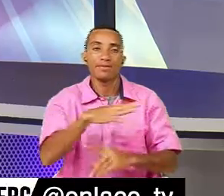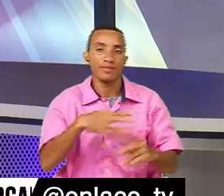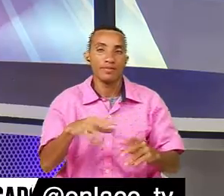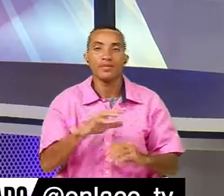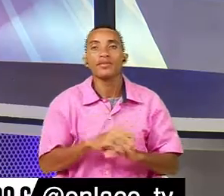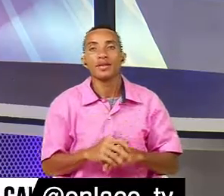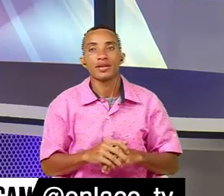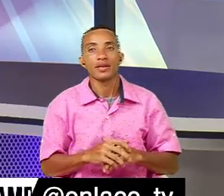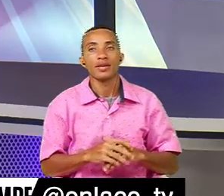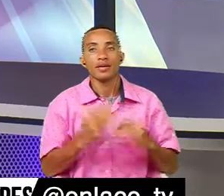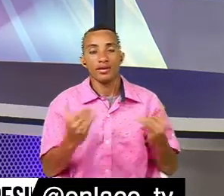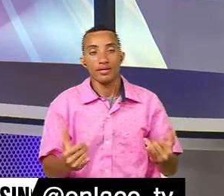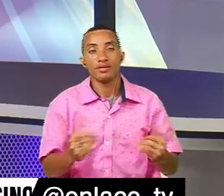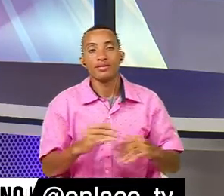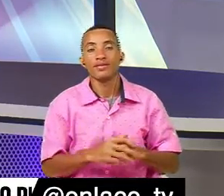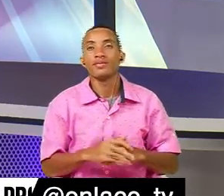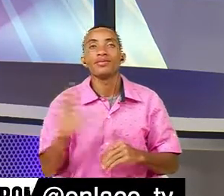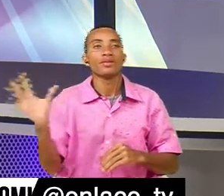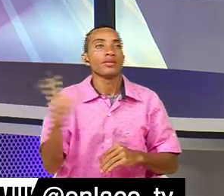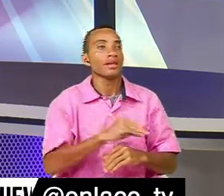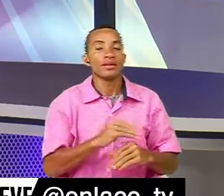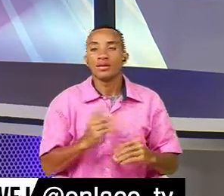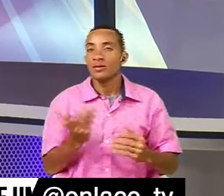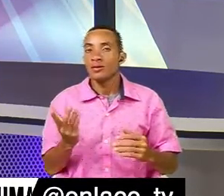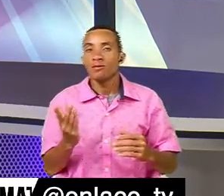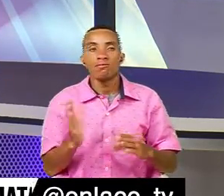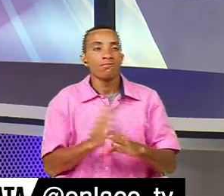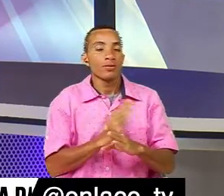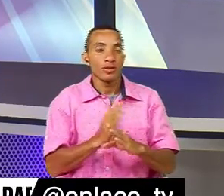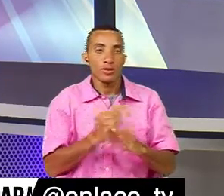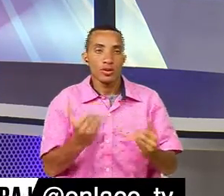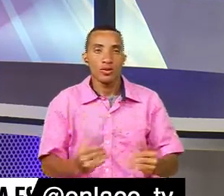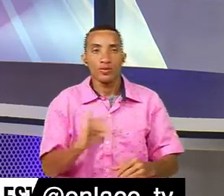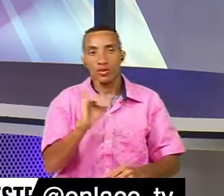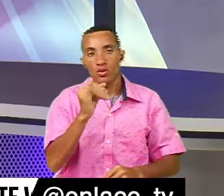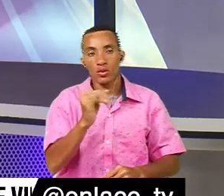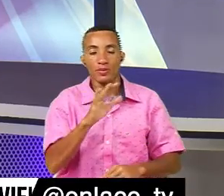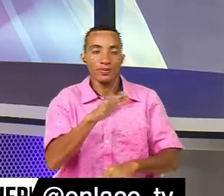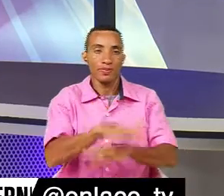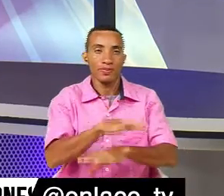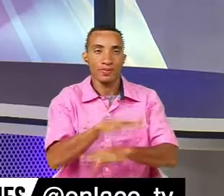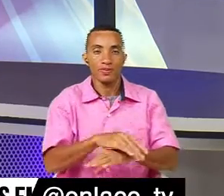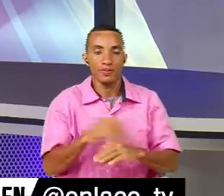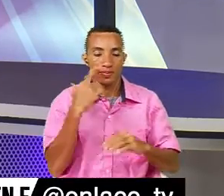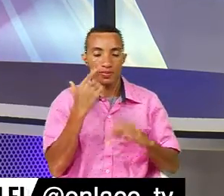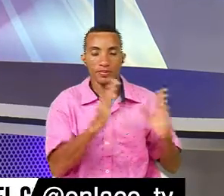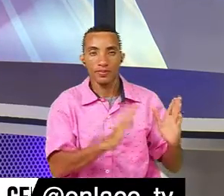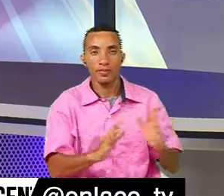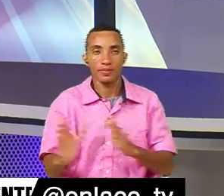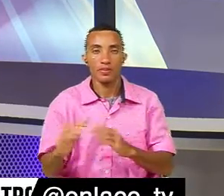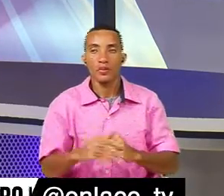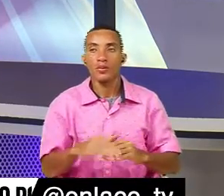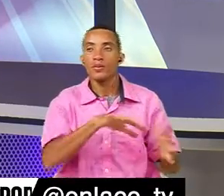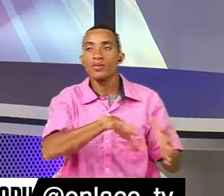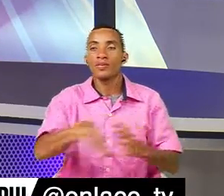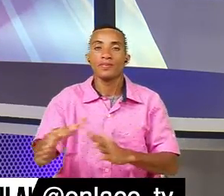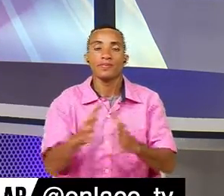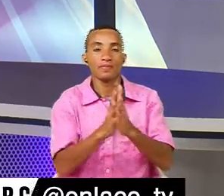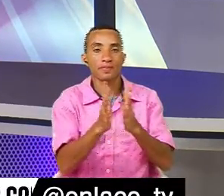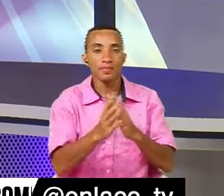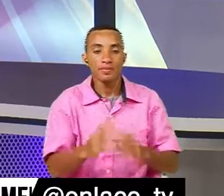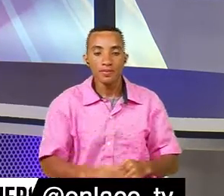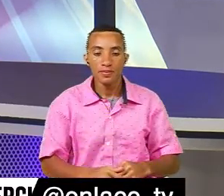público que ha alterado la tranquilidad en esta tarde de jueves. Esta es una noticia en desarrollo. Y en otra información, una menor